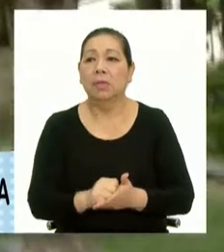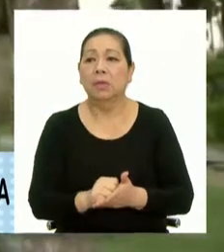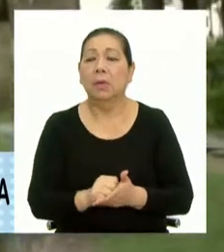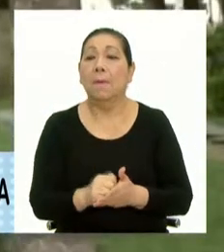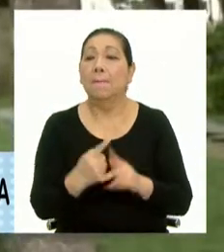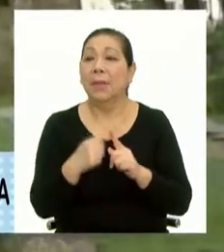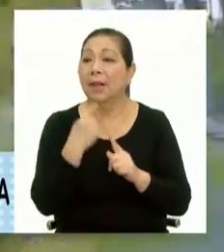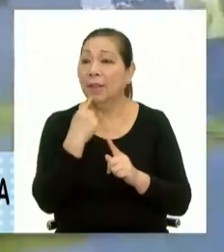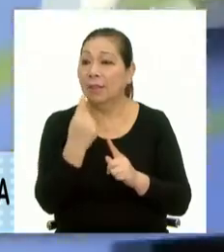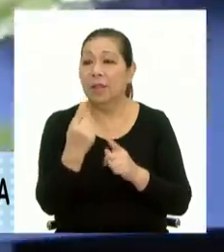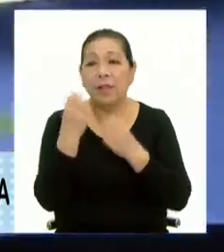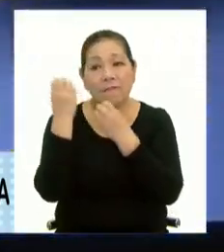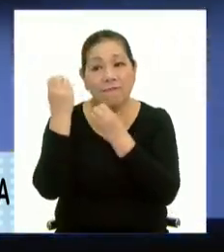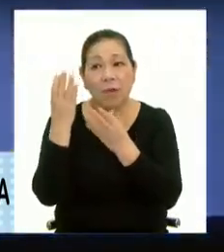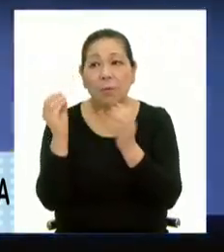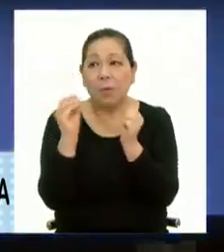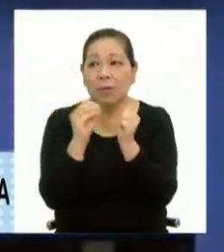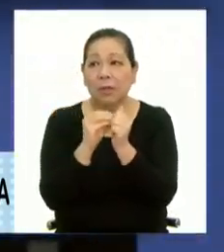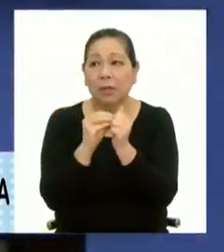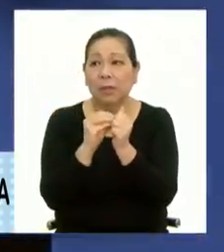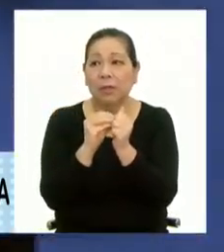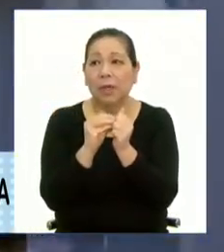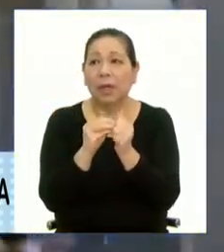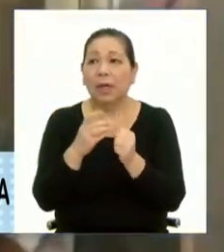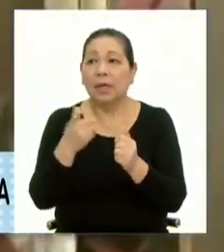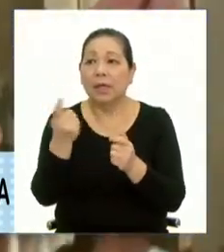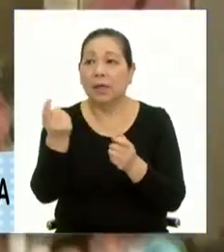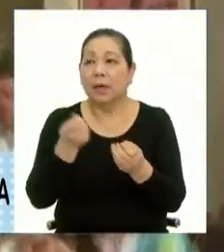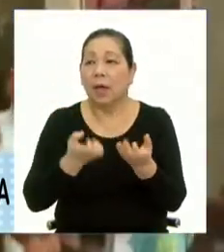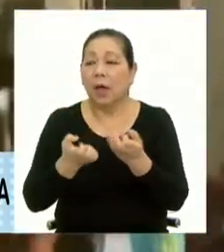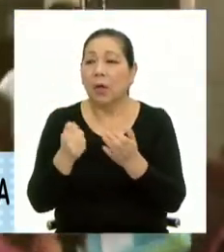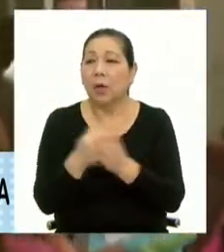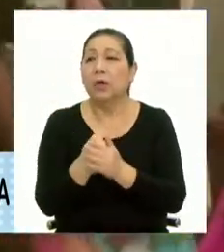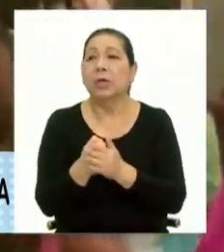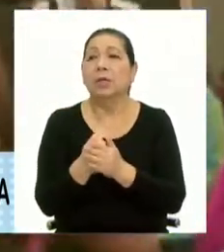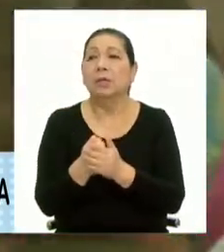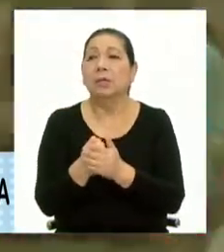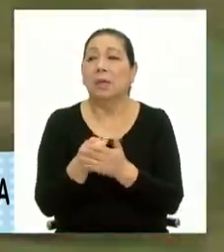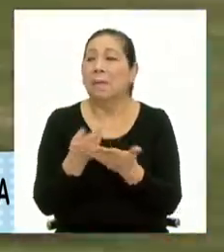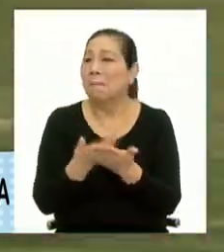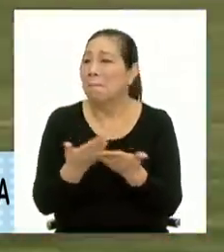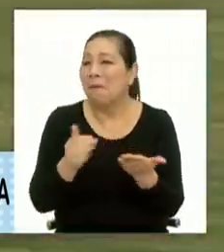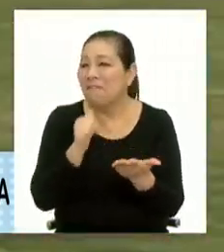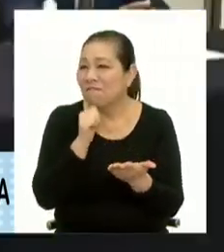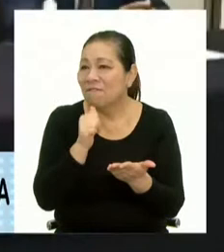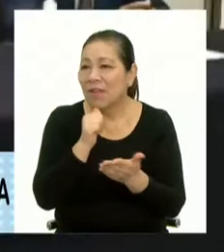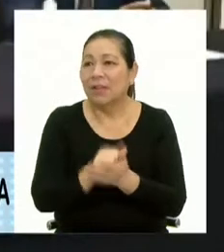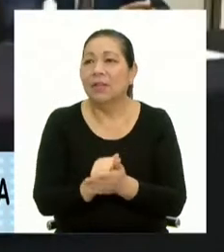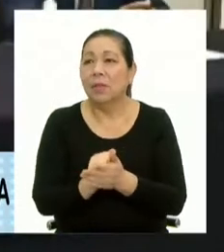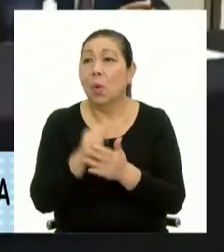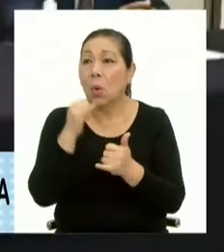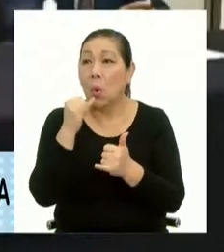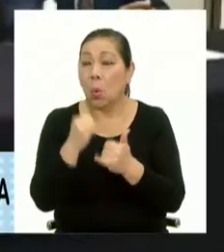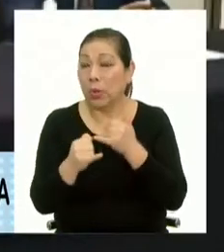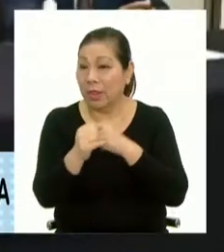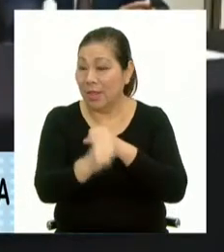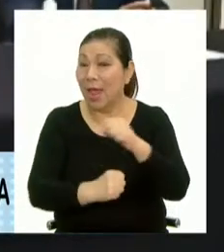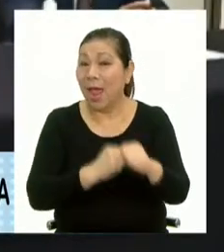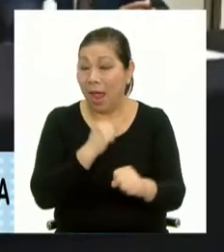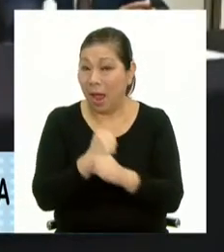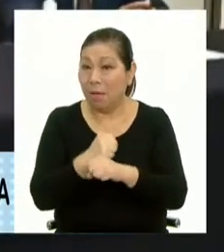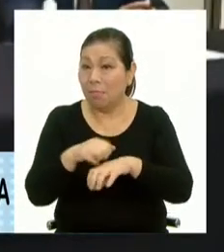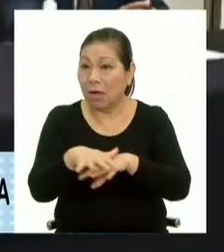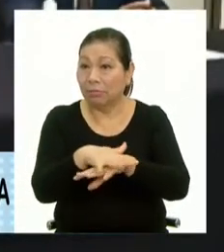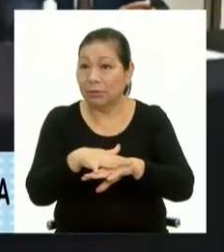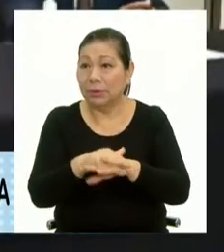Se identificó que la información contable reportada por la entidad financiera contenía inconsistencias. Durante los últimos años de la